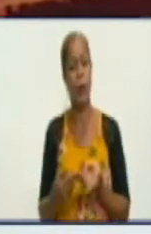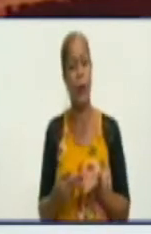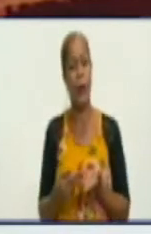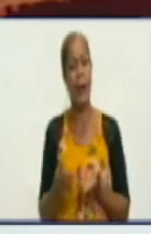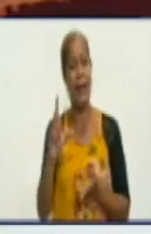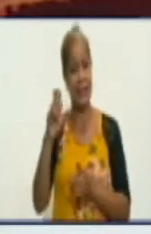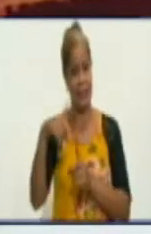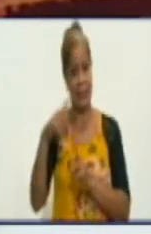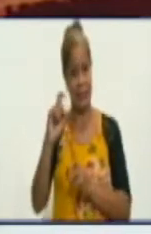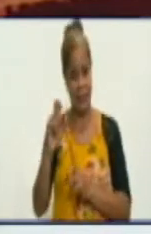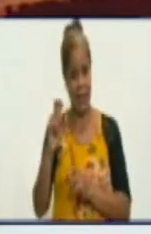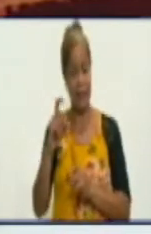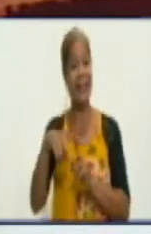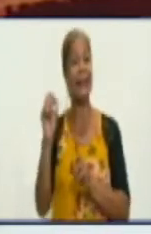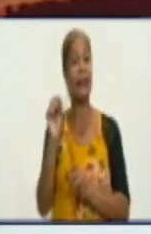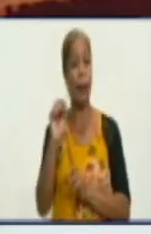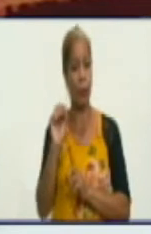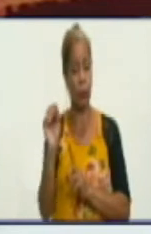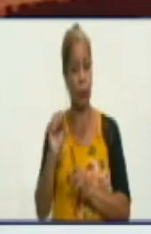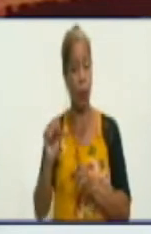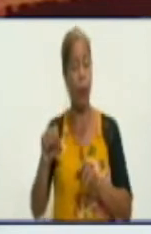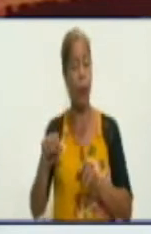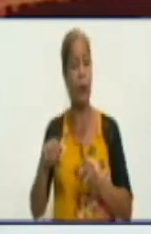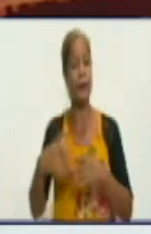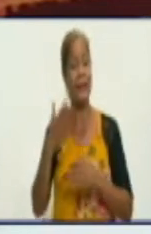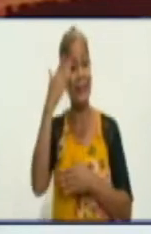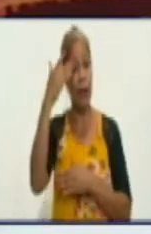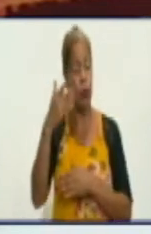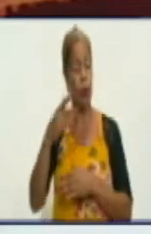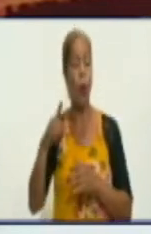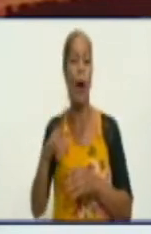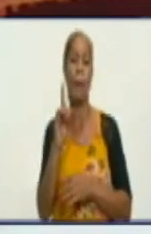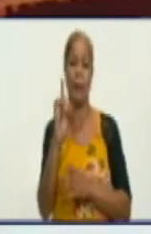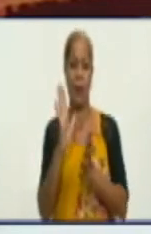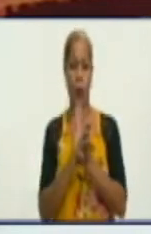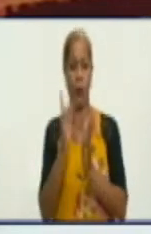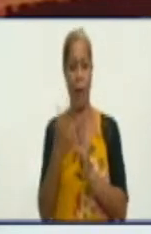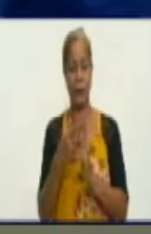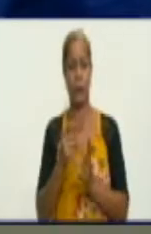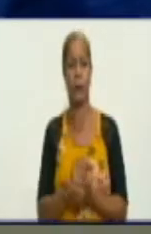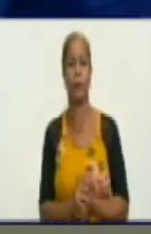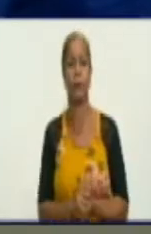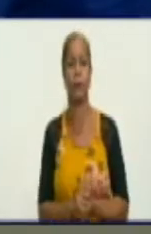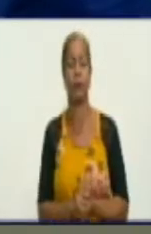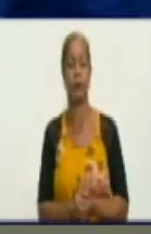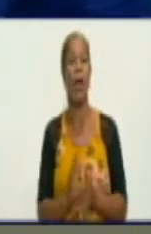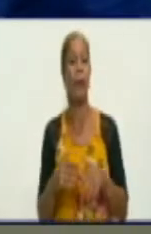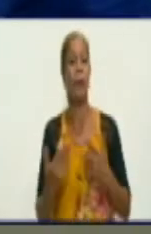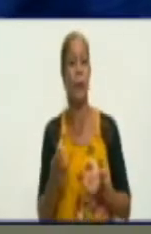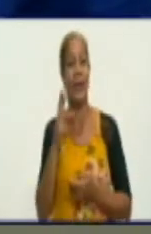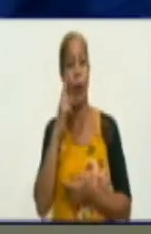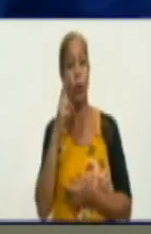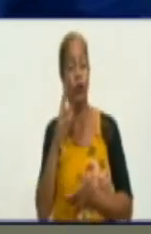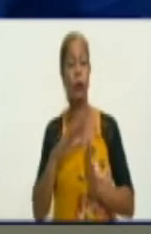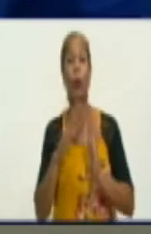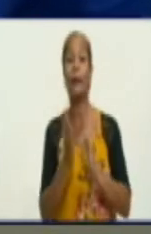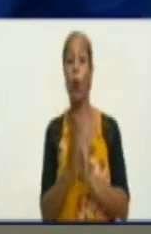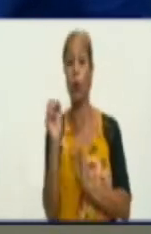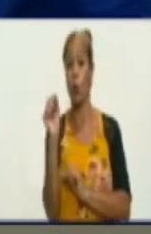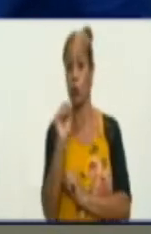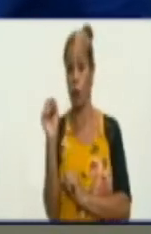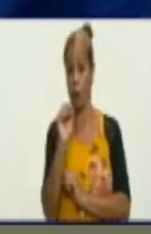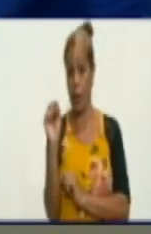como saludo al Día del Proletariado? Bueno, nosotros, primero que todo, estamos reconociendo a los choferes y a todos los trabajadores